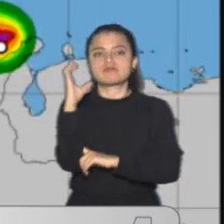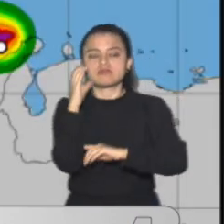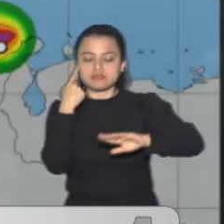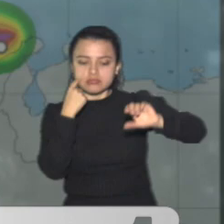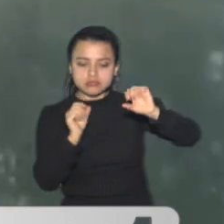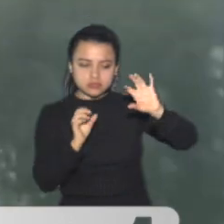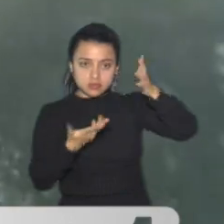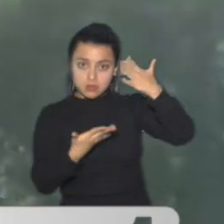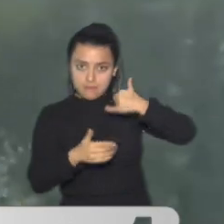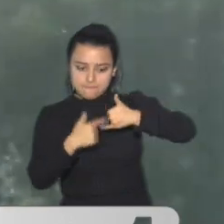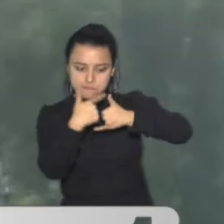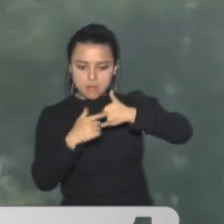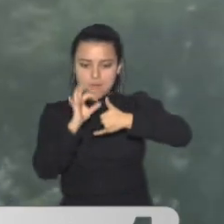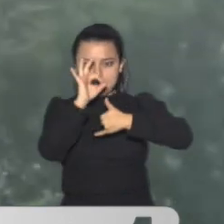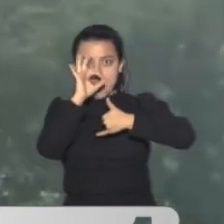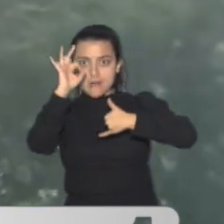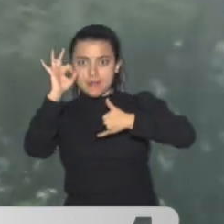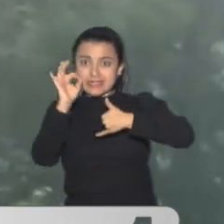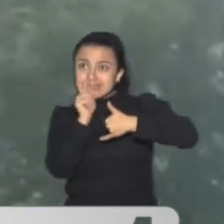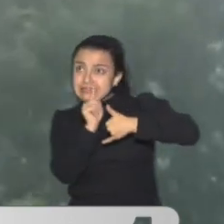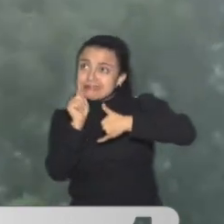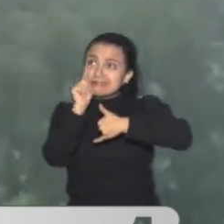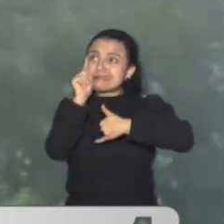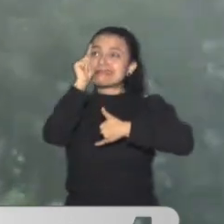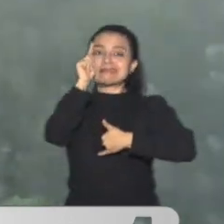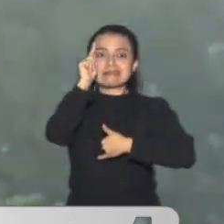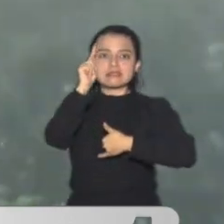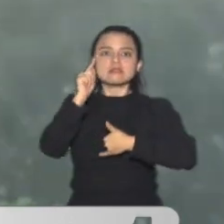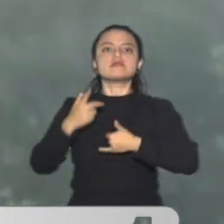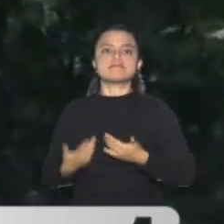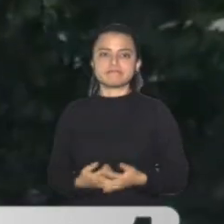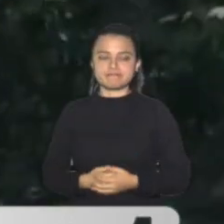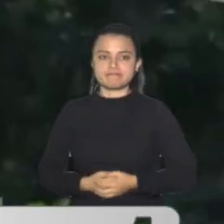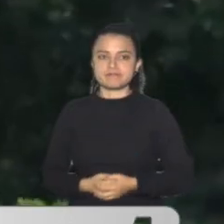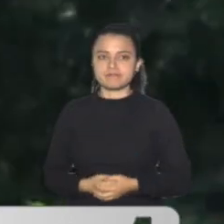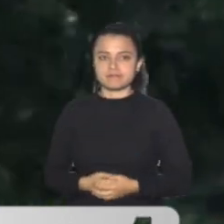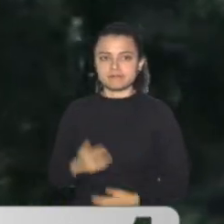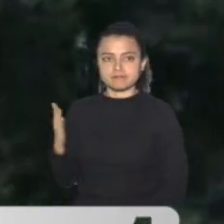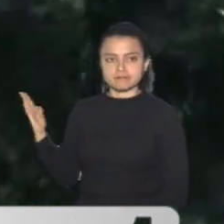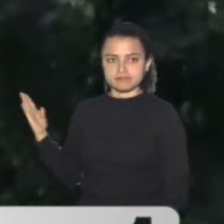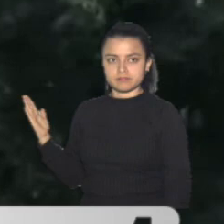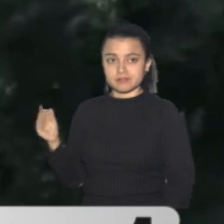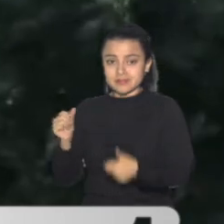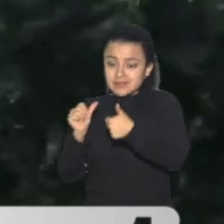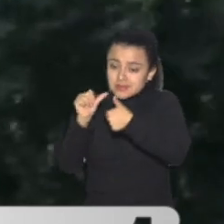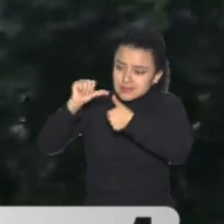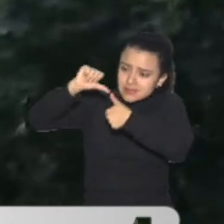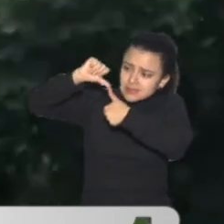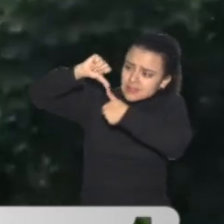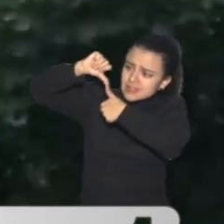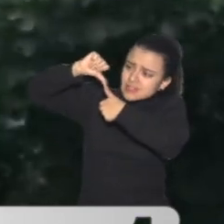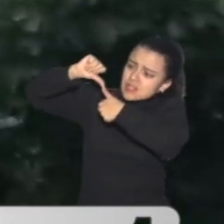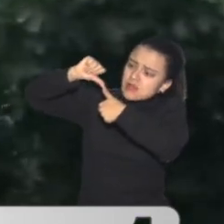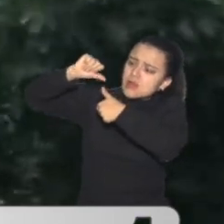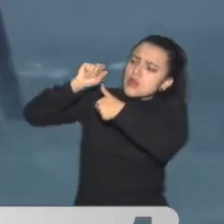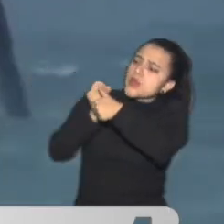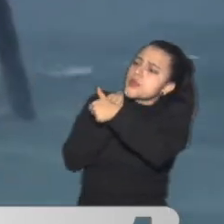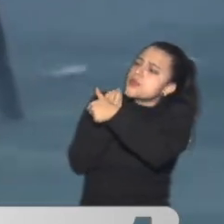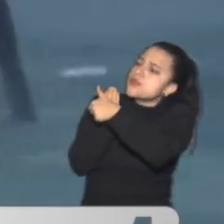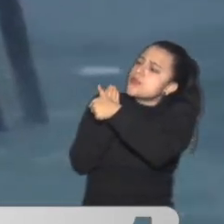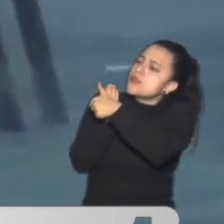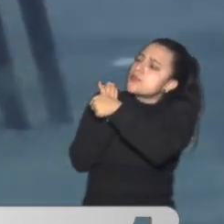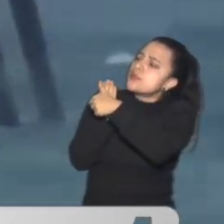desde mediados de esta semana el área de tormentas eléctricas sobre el noreste del golfo que se mueven lentamente hacia el oeste